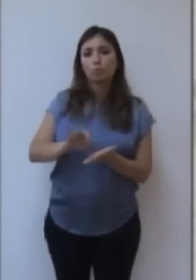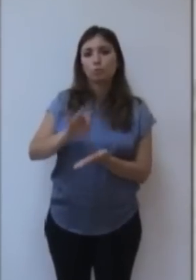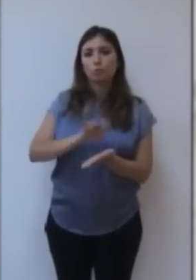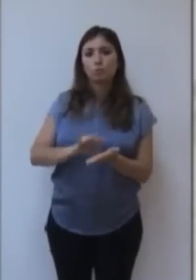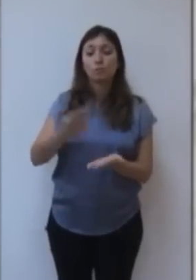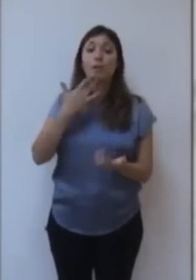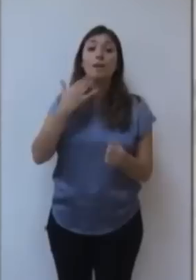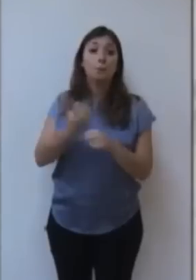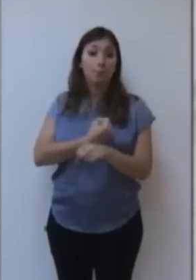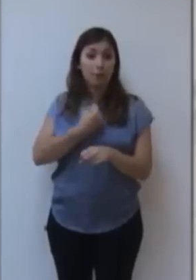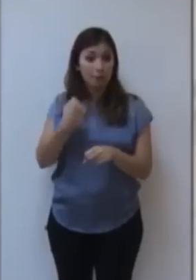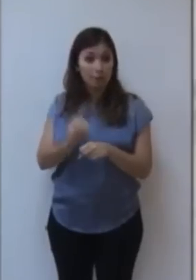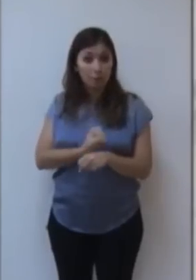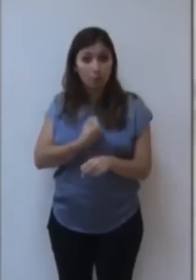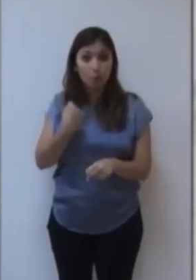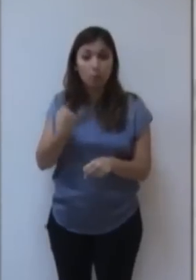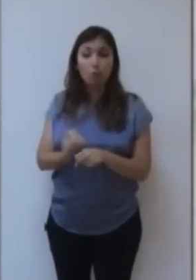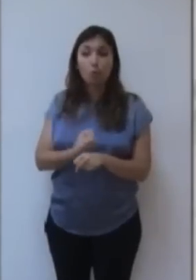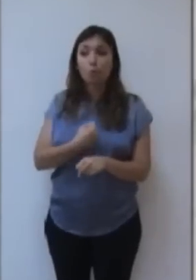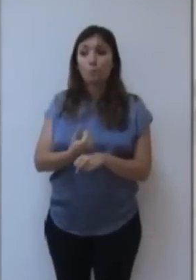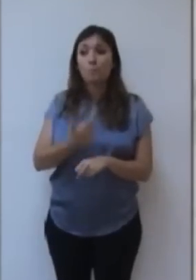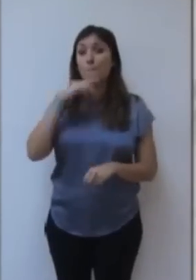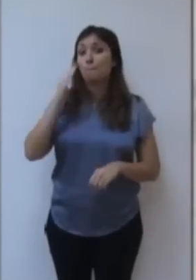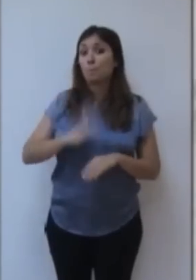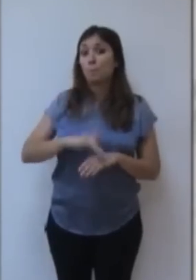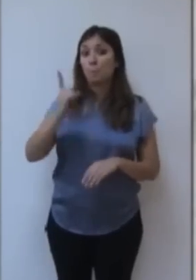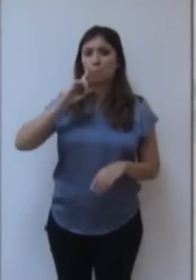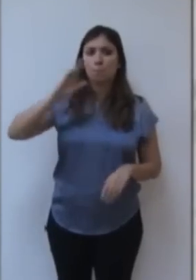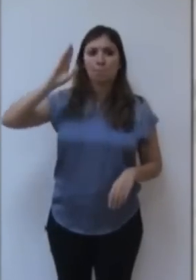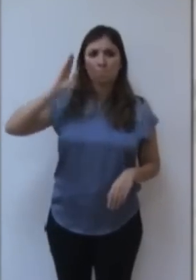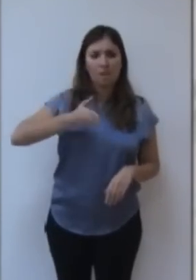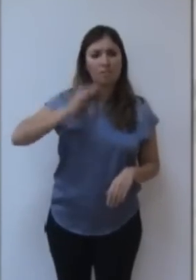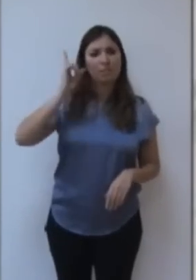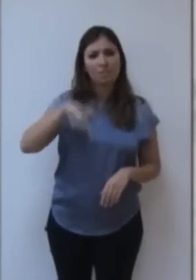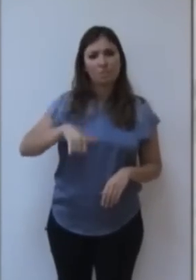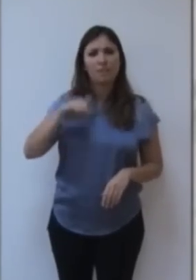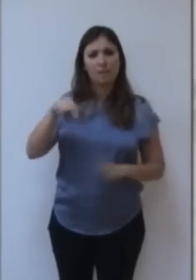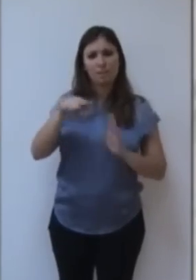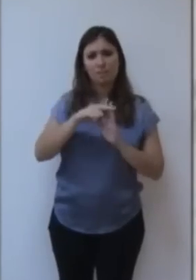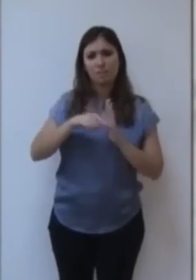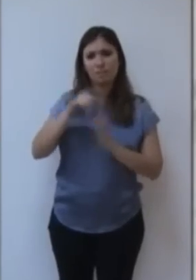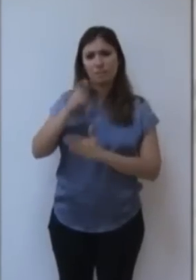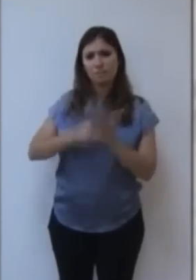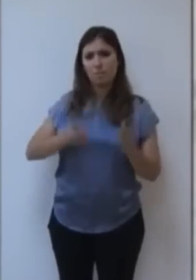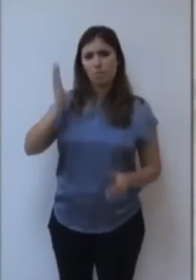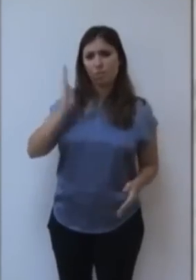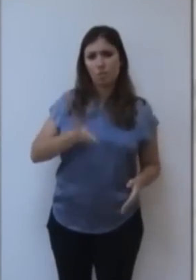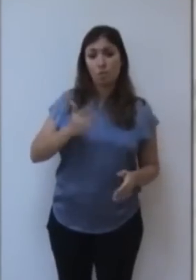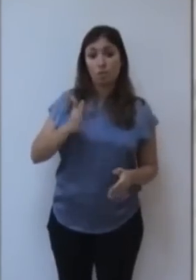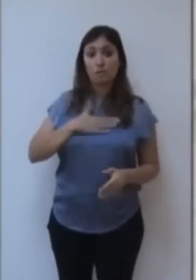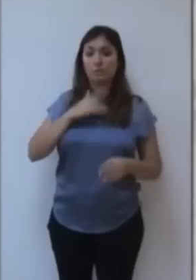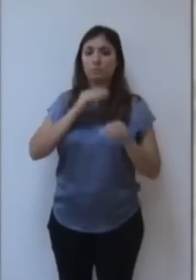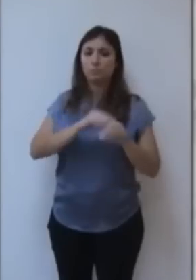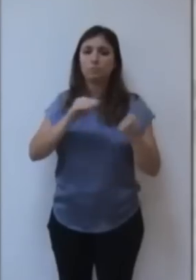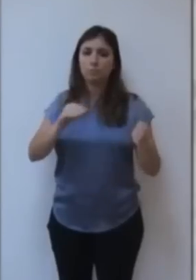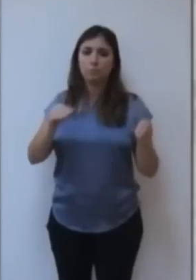el tema del empleo, en el sentido de que si no se cumple se sancione. También hay medidas sancionadoras y hay una llamada desde aquí a